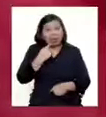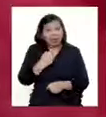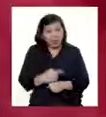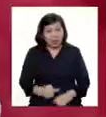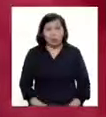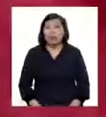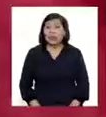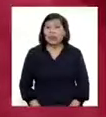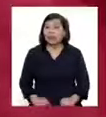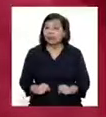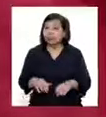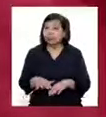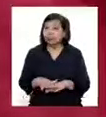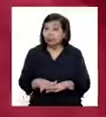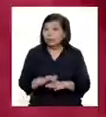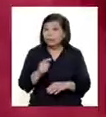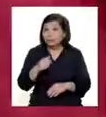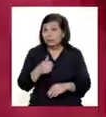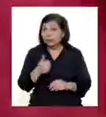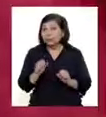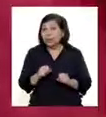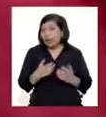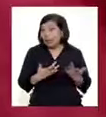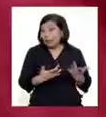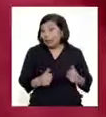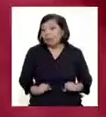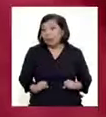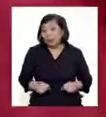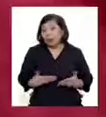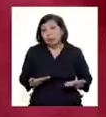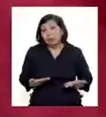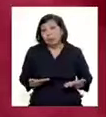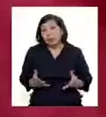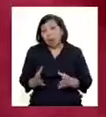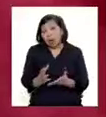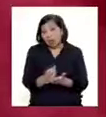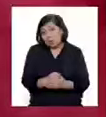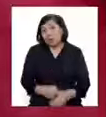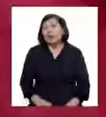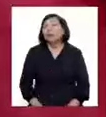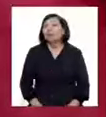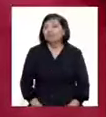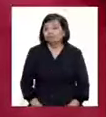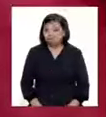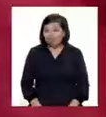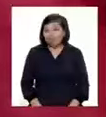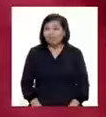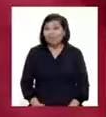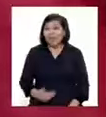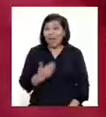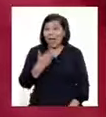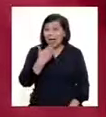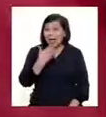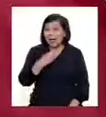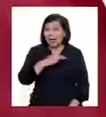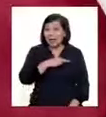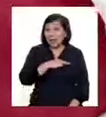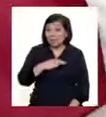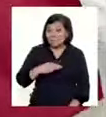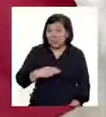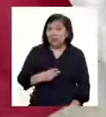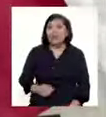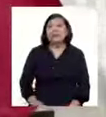el requerimiento que se está haciendo una vez más y esperamos que en esta oportunidad ya sea acogido. Perfecto, le agradecemos al ministro del Interior, también